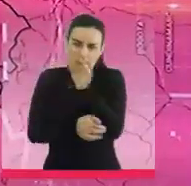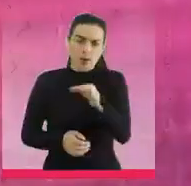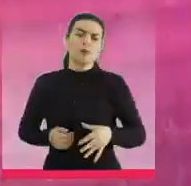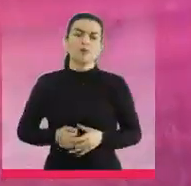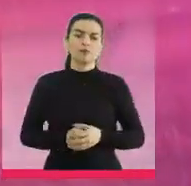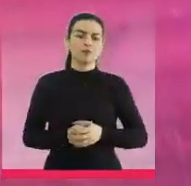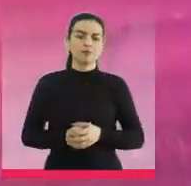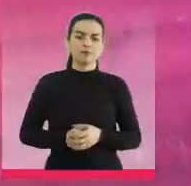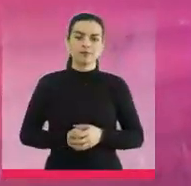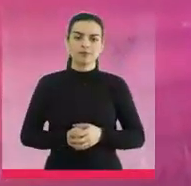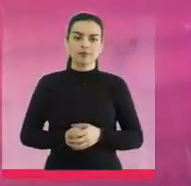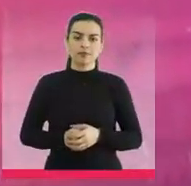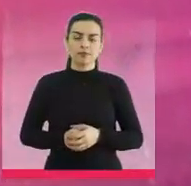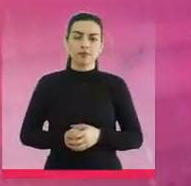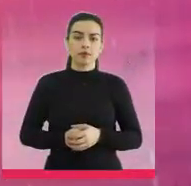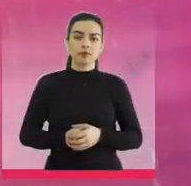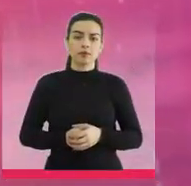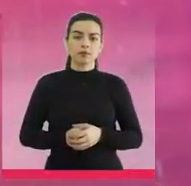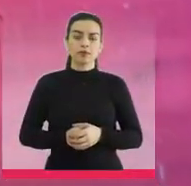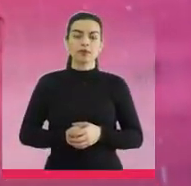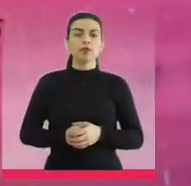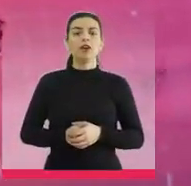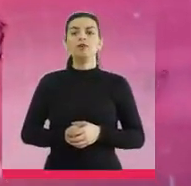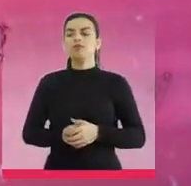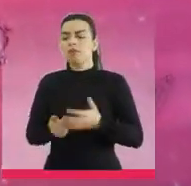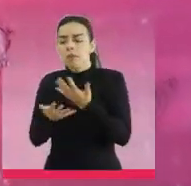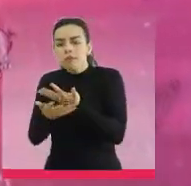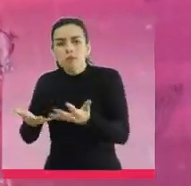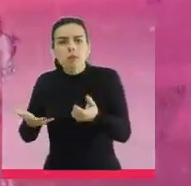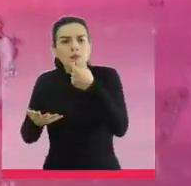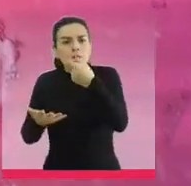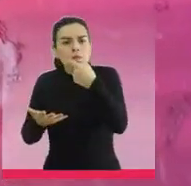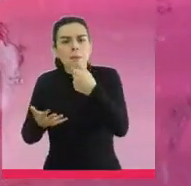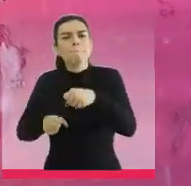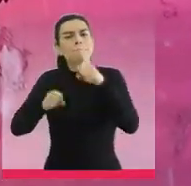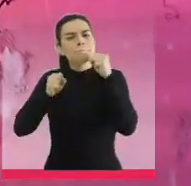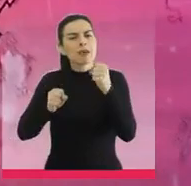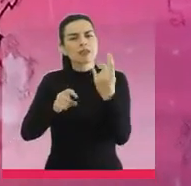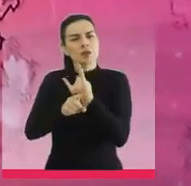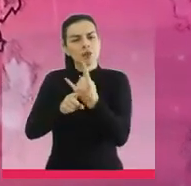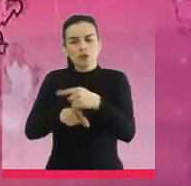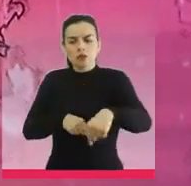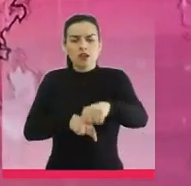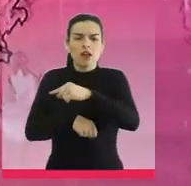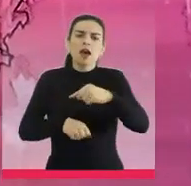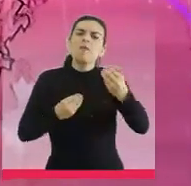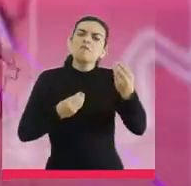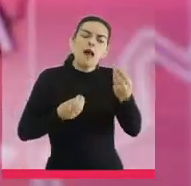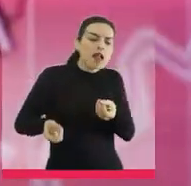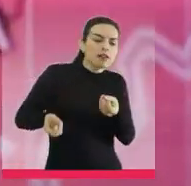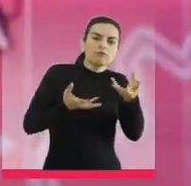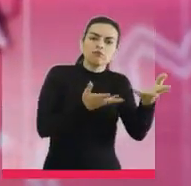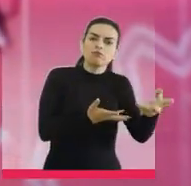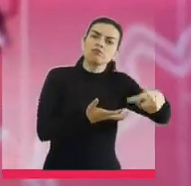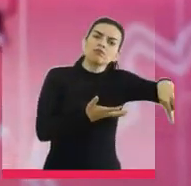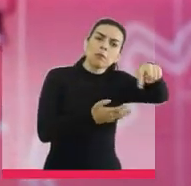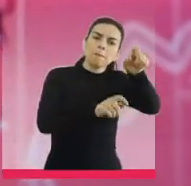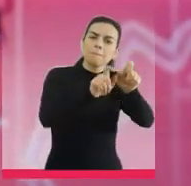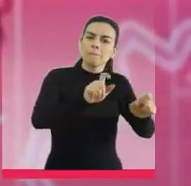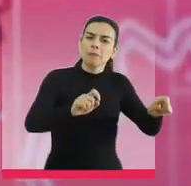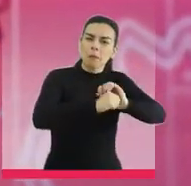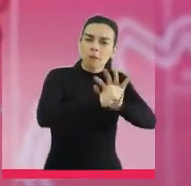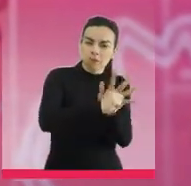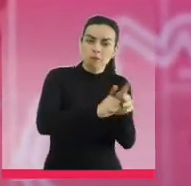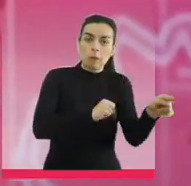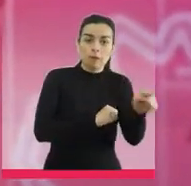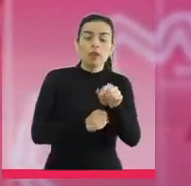los medicamentos de mayor uso de los servicios críticos para la atención de los pacientes contagiados con coronavirus fueron declarados por el invima